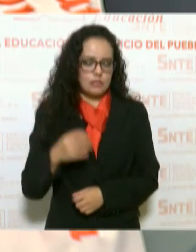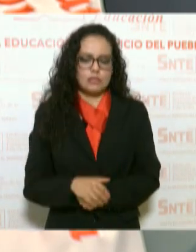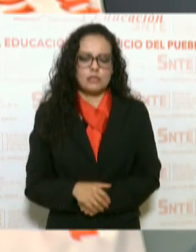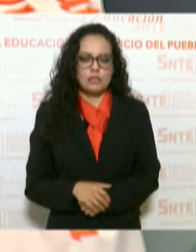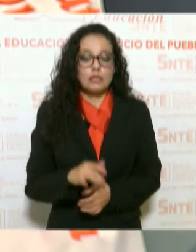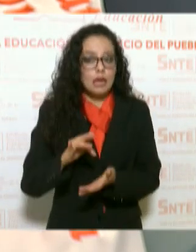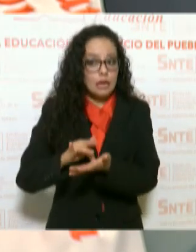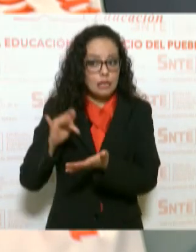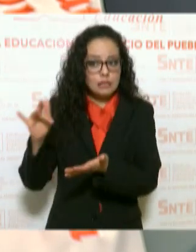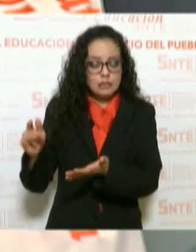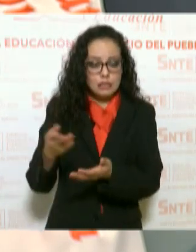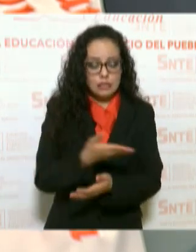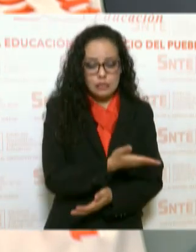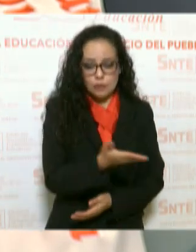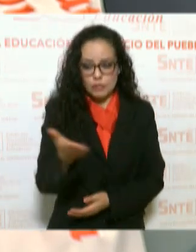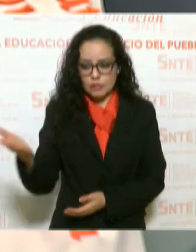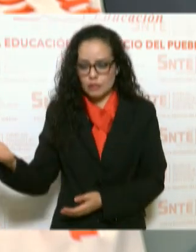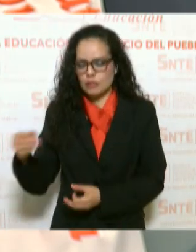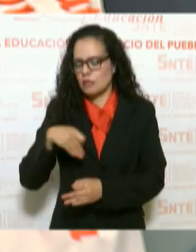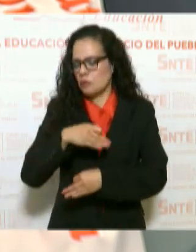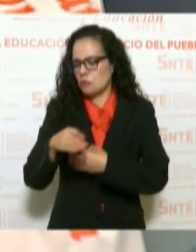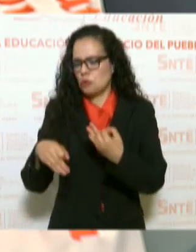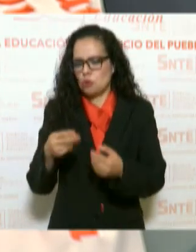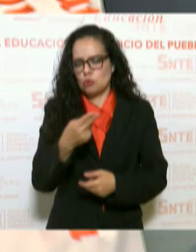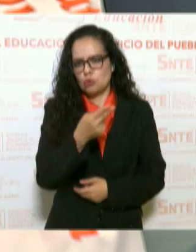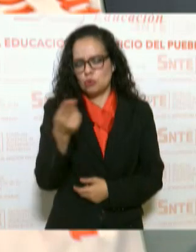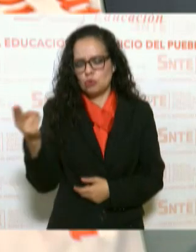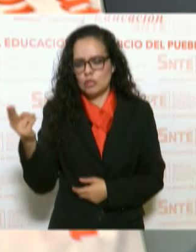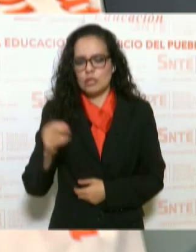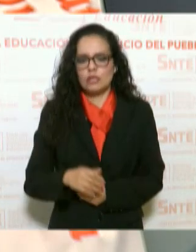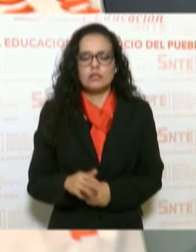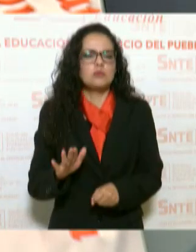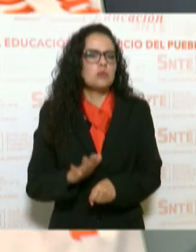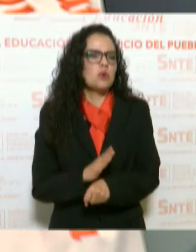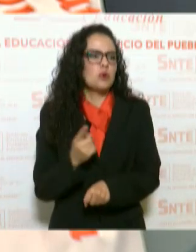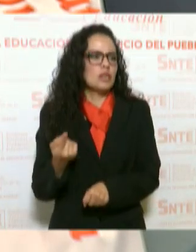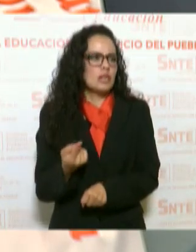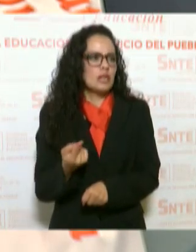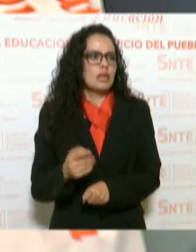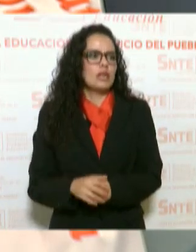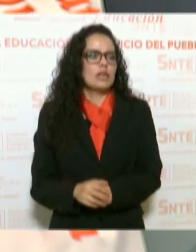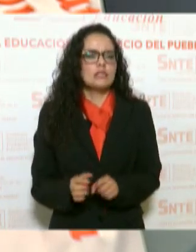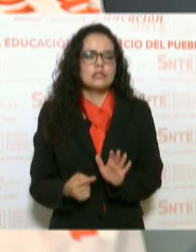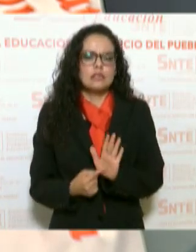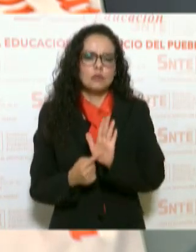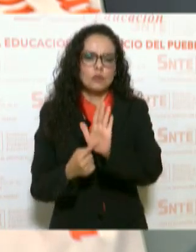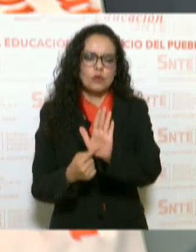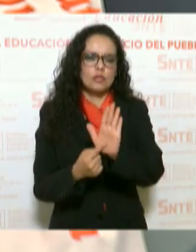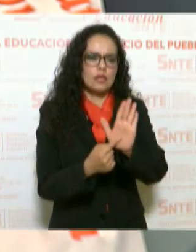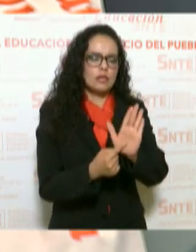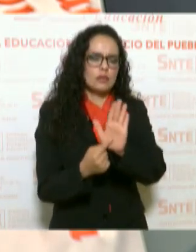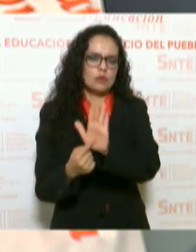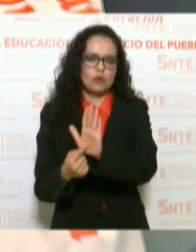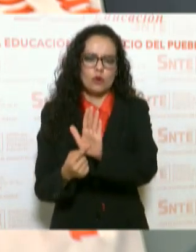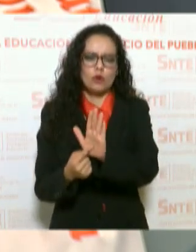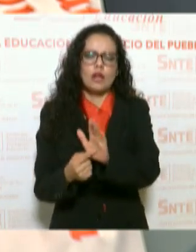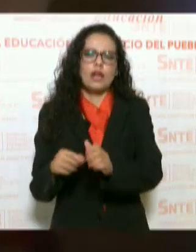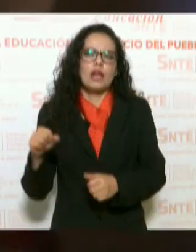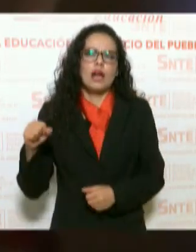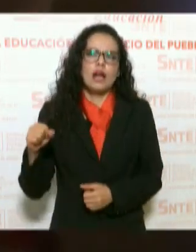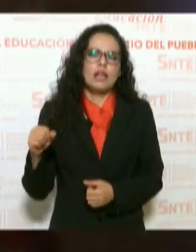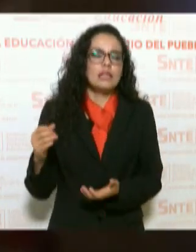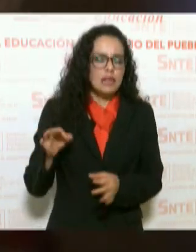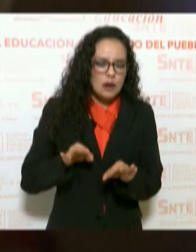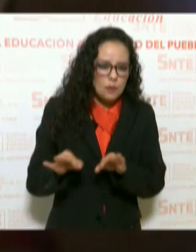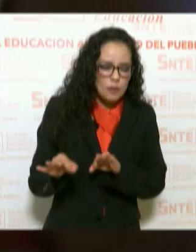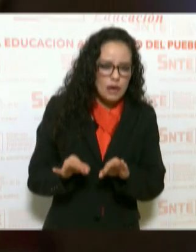ustedes porque destacan en la escena internacional por su contribución a la lucha en favor